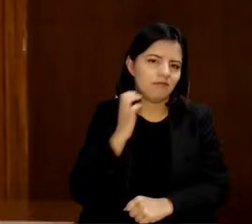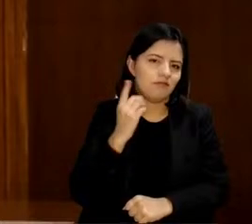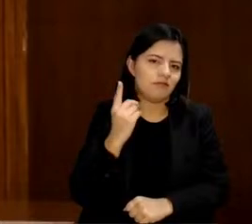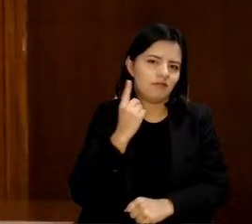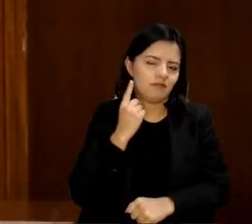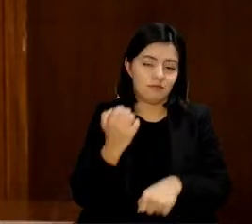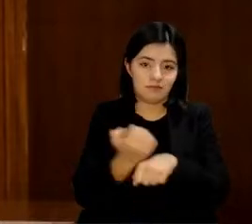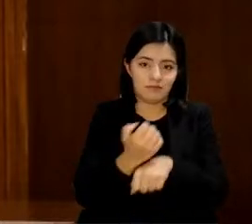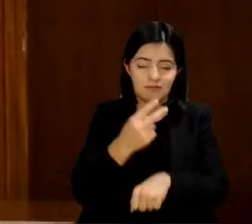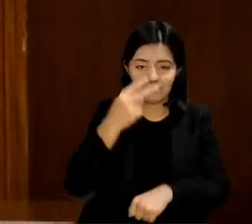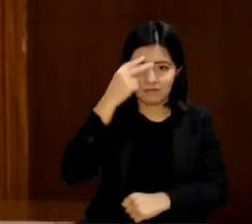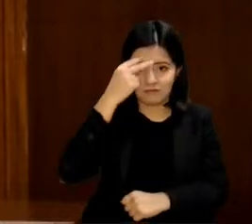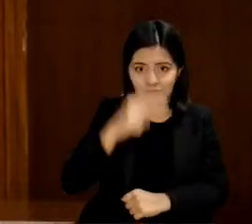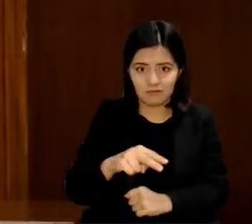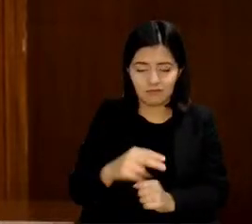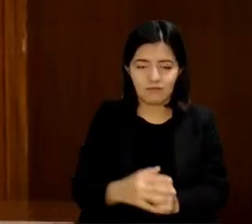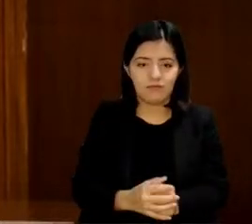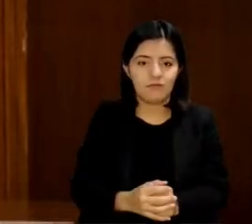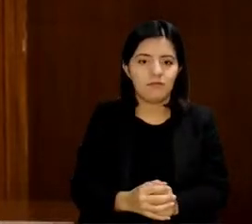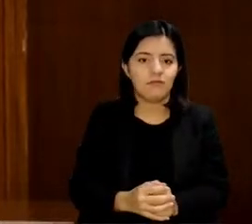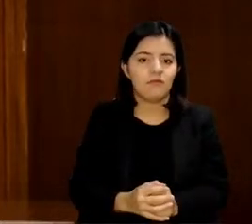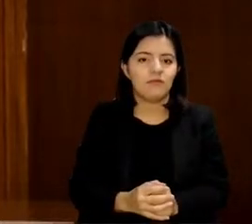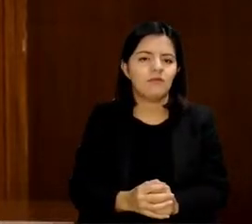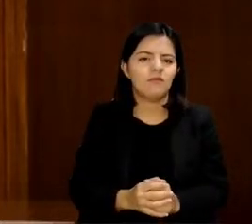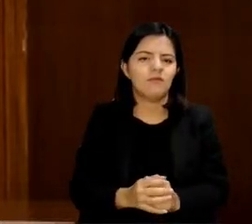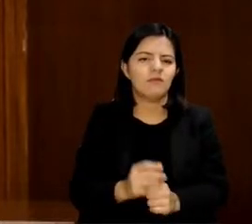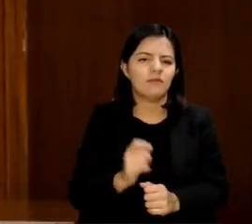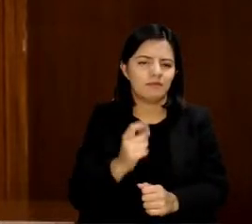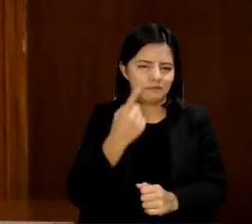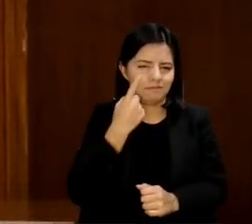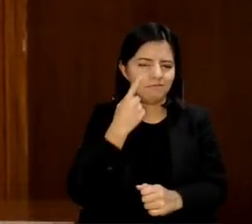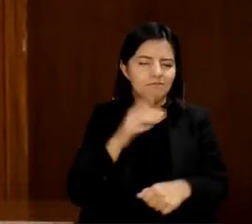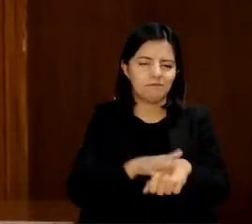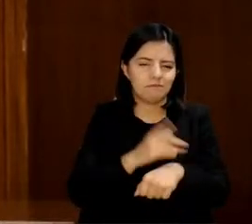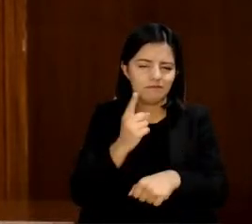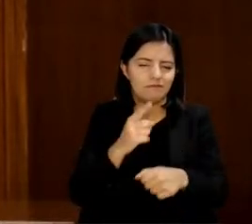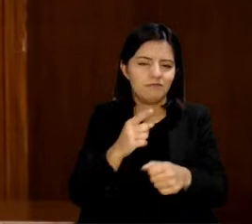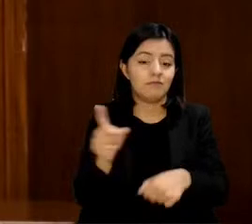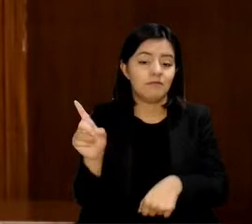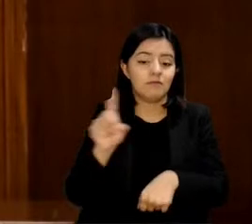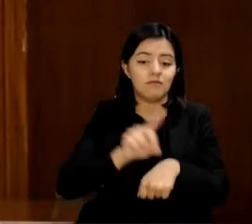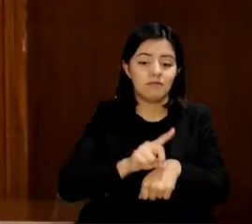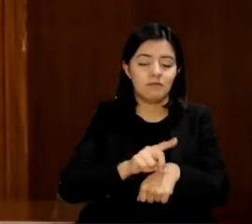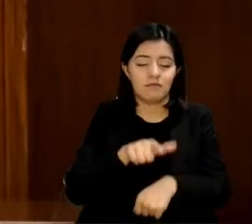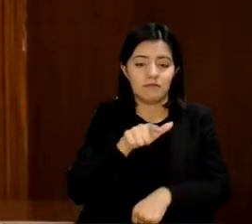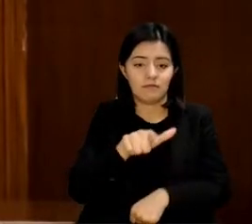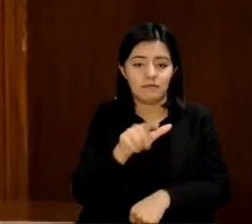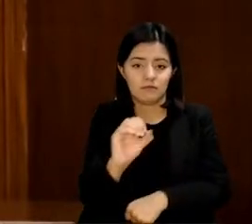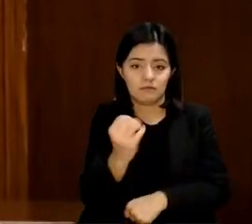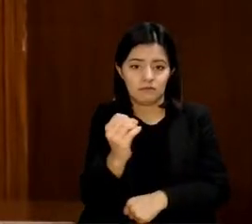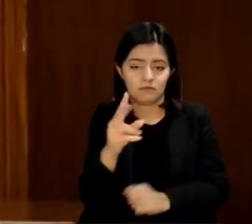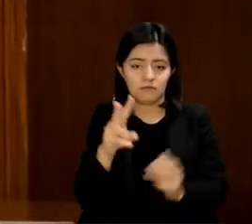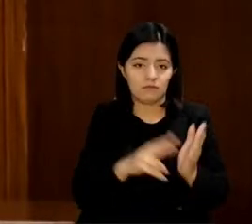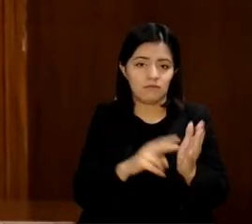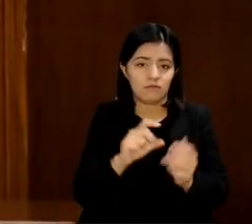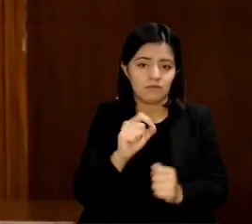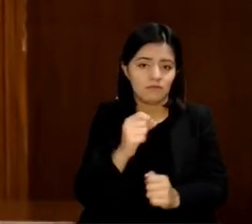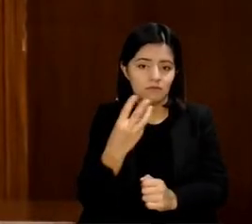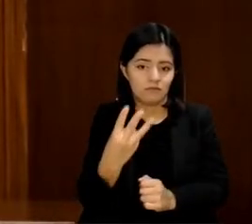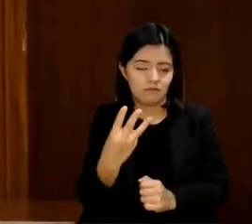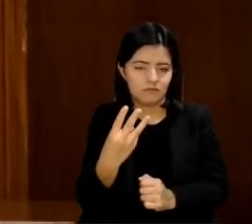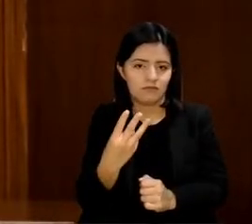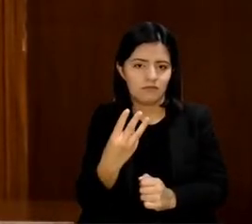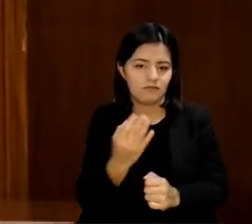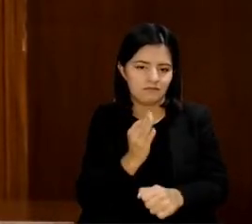Estado Libre y Soberano de México, conforme al tenor siguiente. El día 17 de octubre del 2023, la